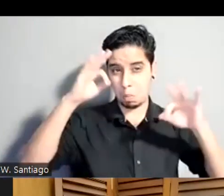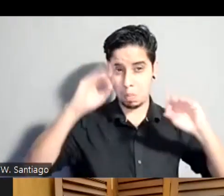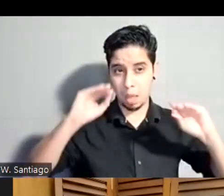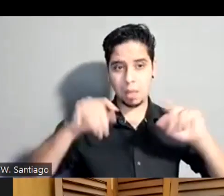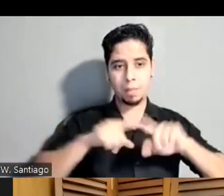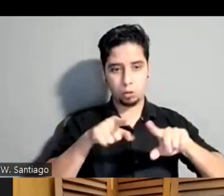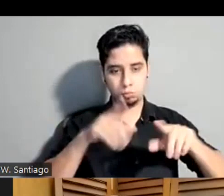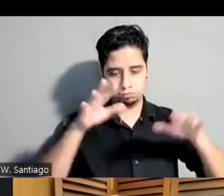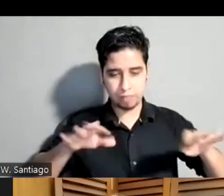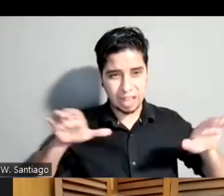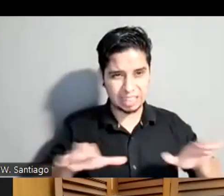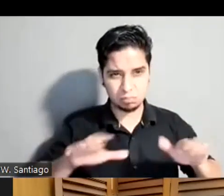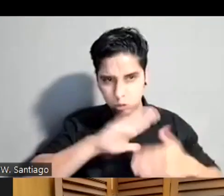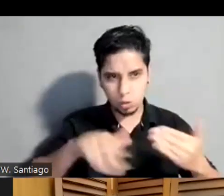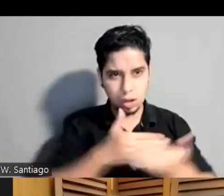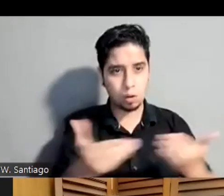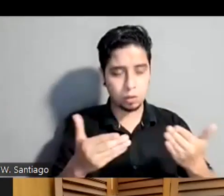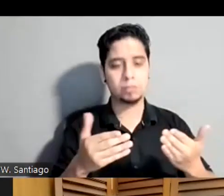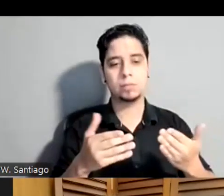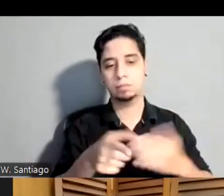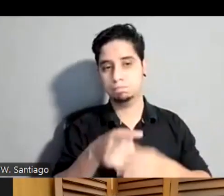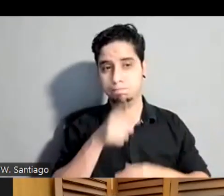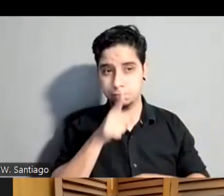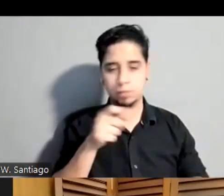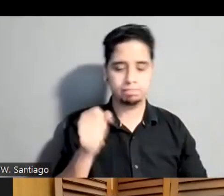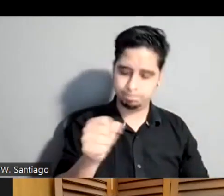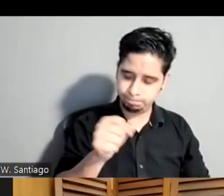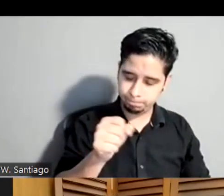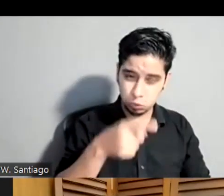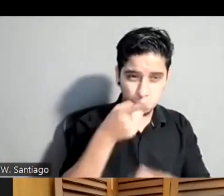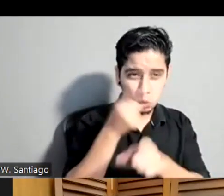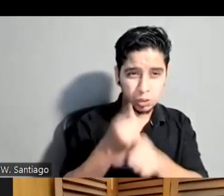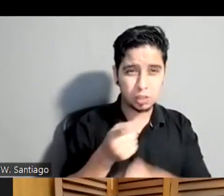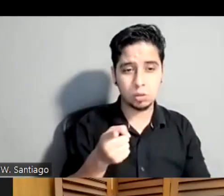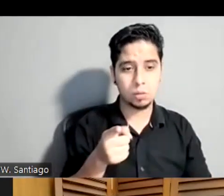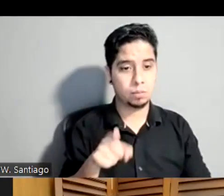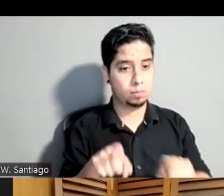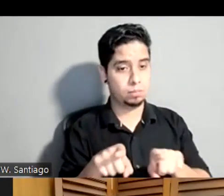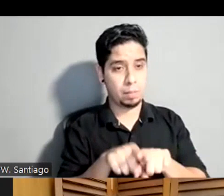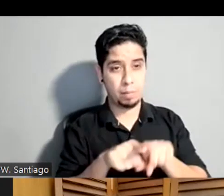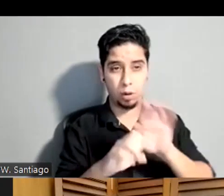todo. Y entonces terminar haciendo una experiencia buenísima. Sí, y por ejemplo,